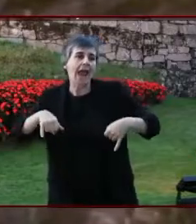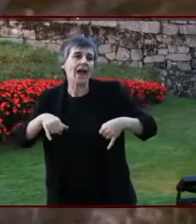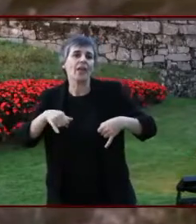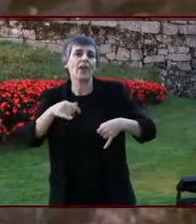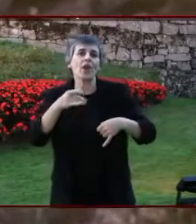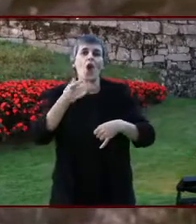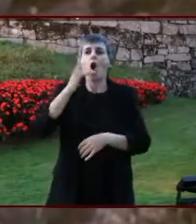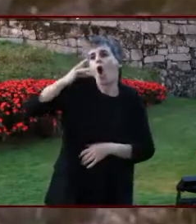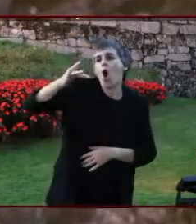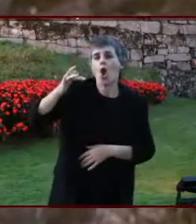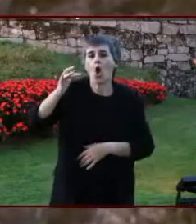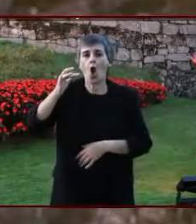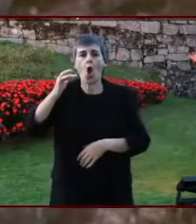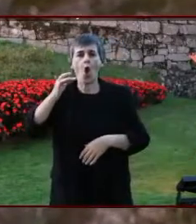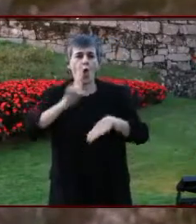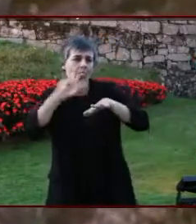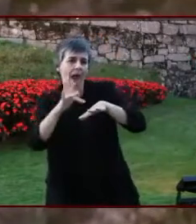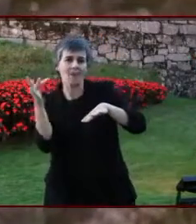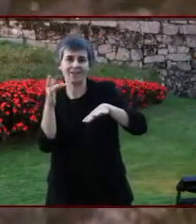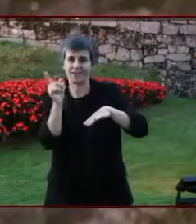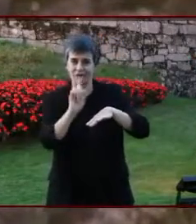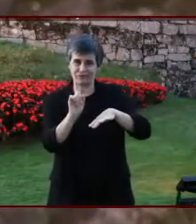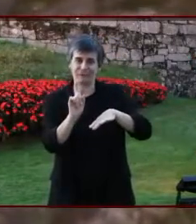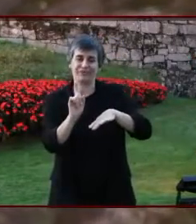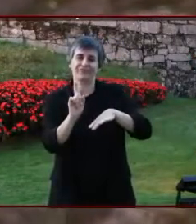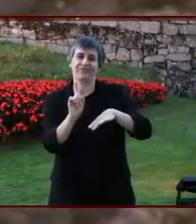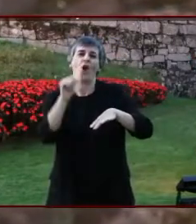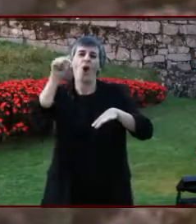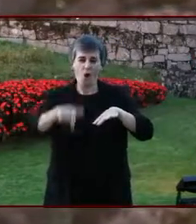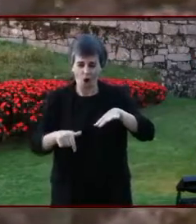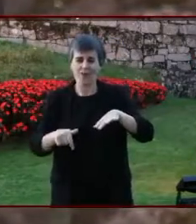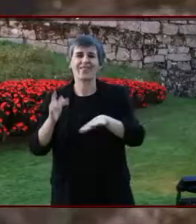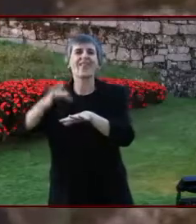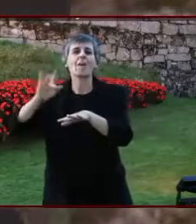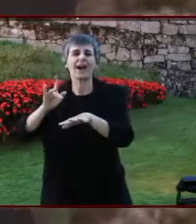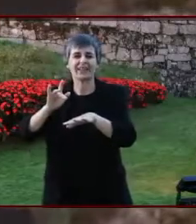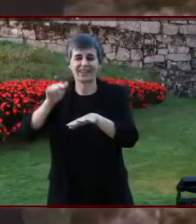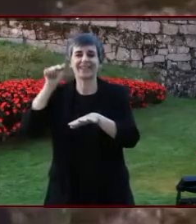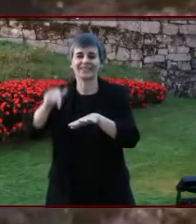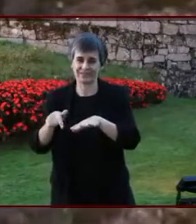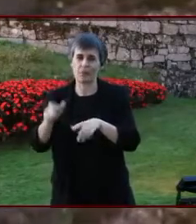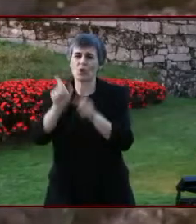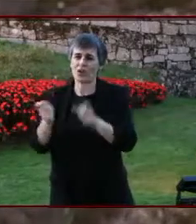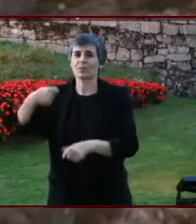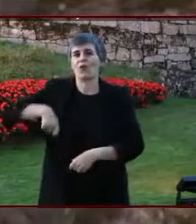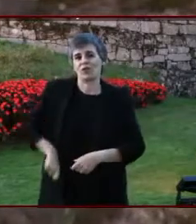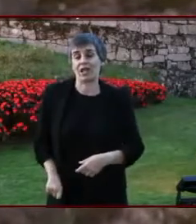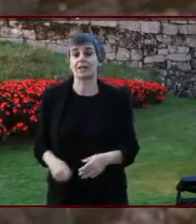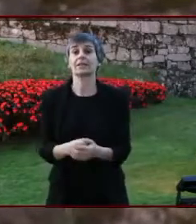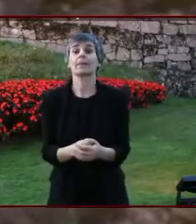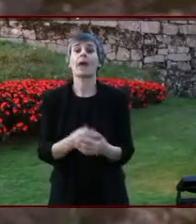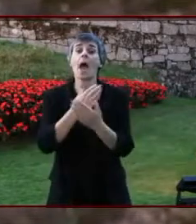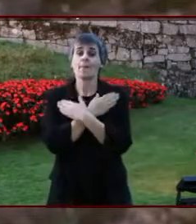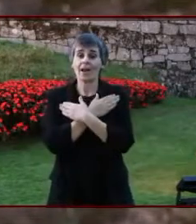ter diamantes que se van a convertir en profesionais, eu non teño ninguna dúbida. María Ferreirós de Vigo, que presentará a